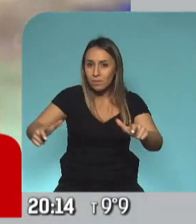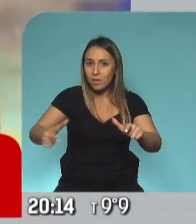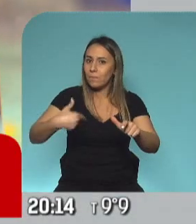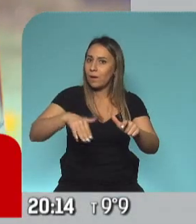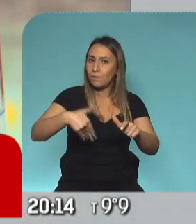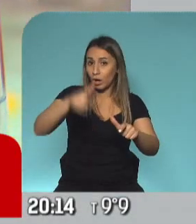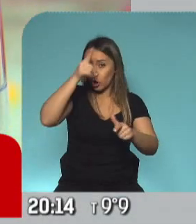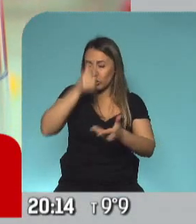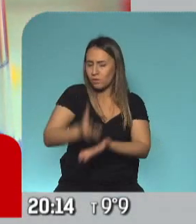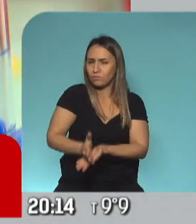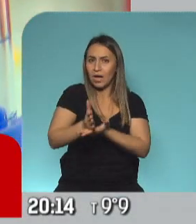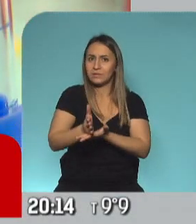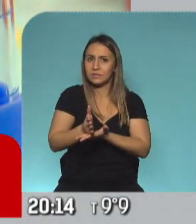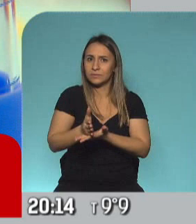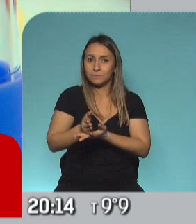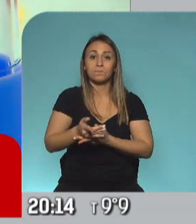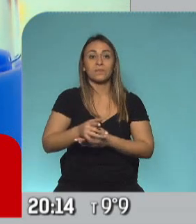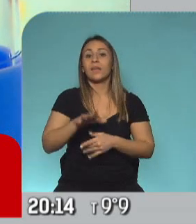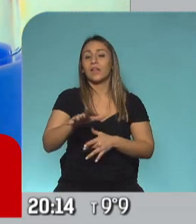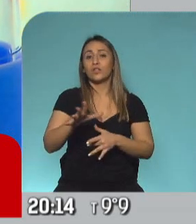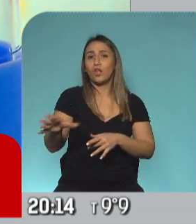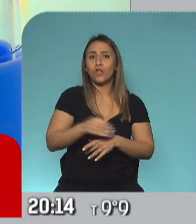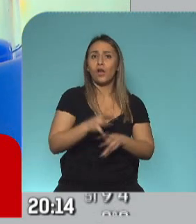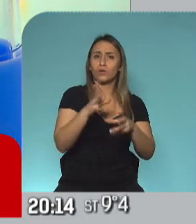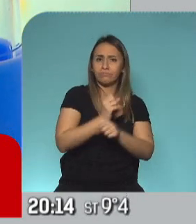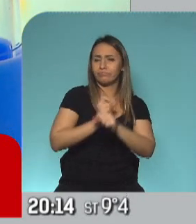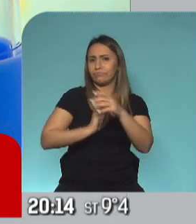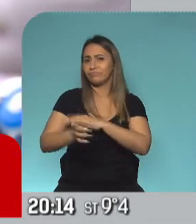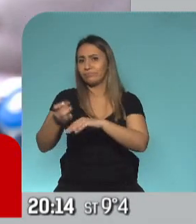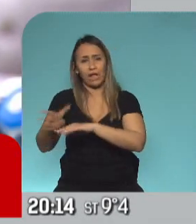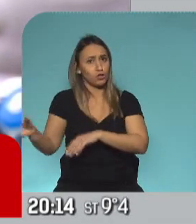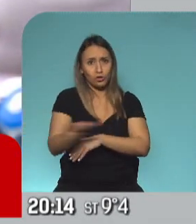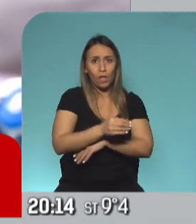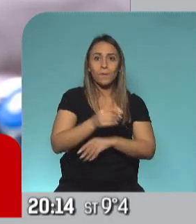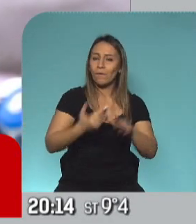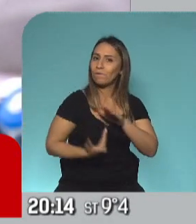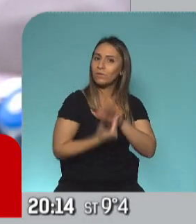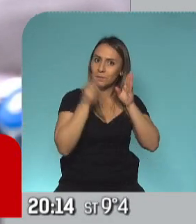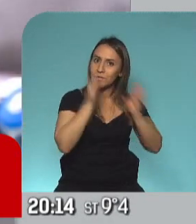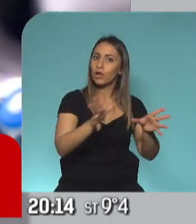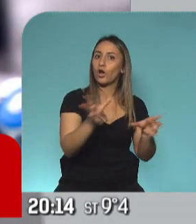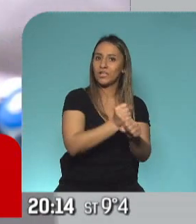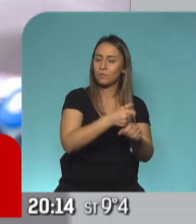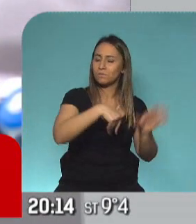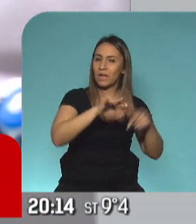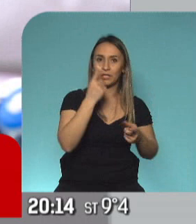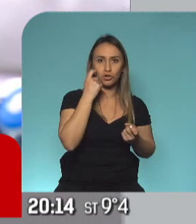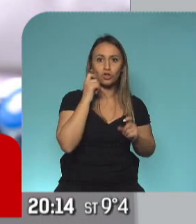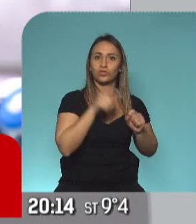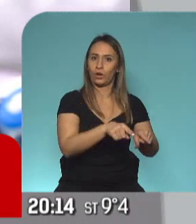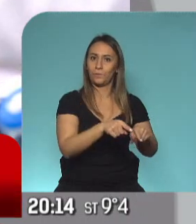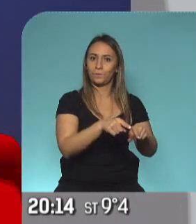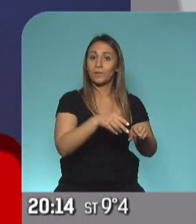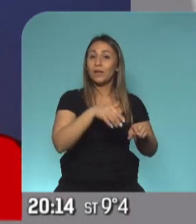control, ya sea en todos los transportes públicos, pero fundamentalmente en los colectivos, y van a